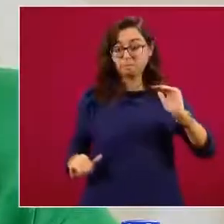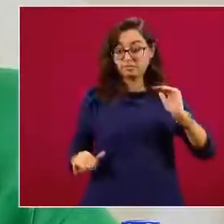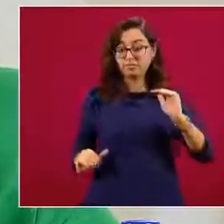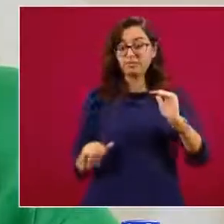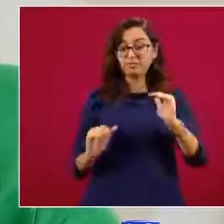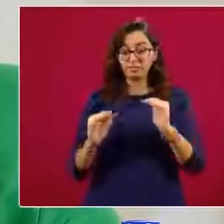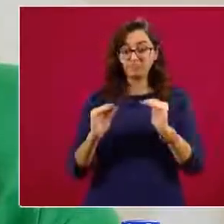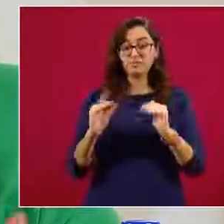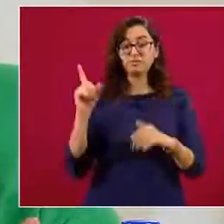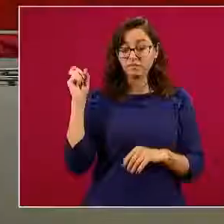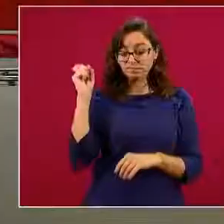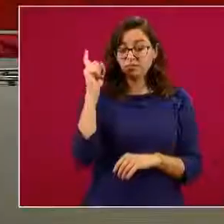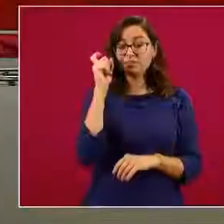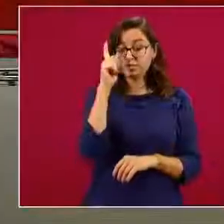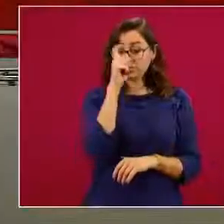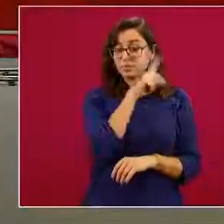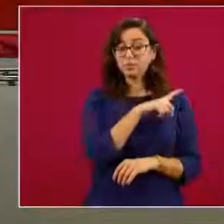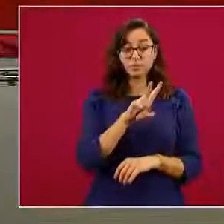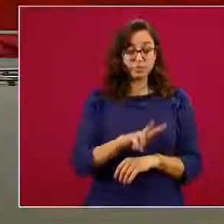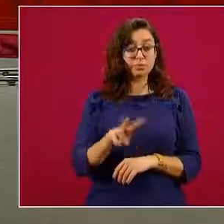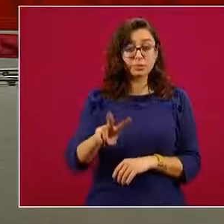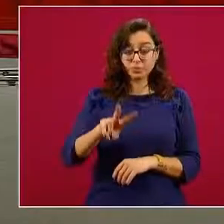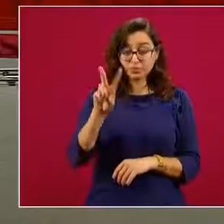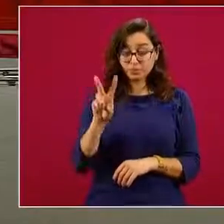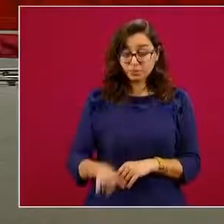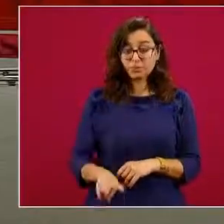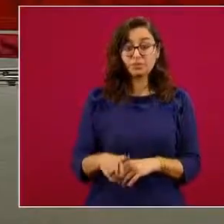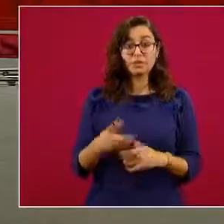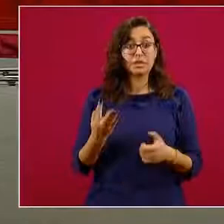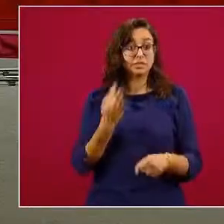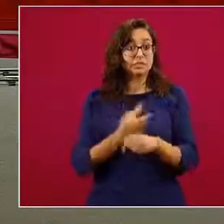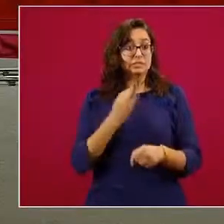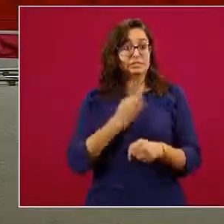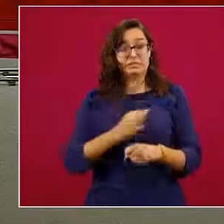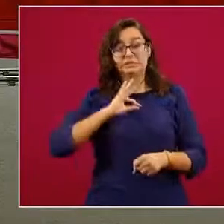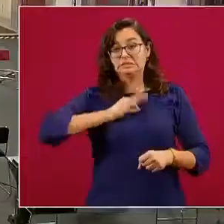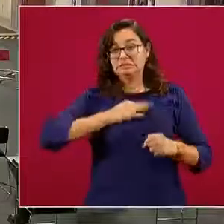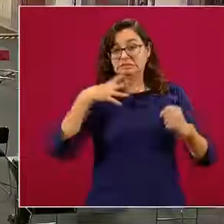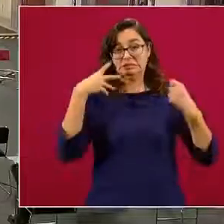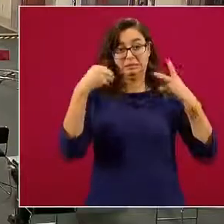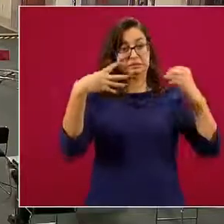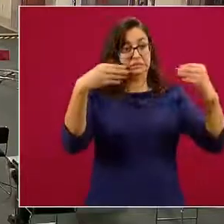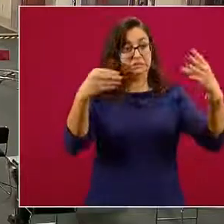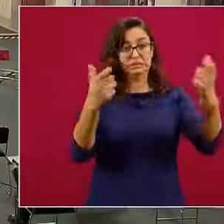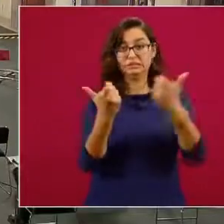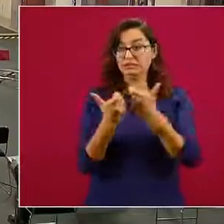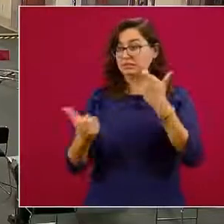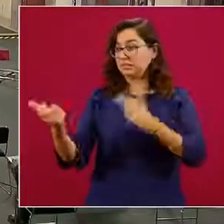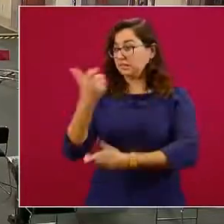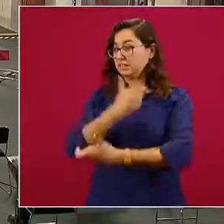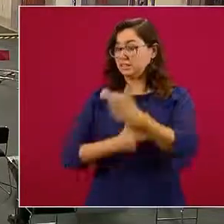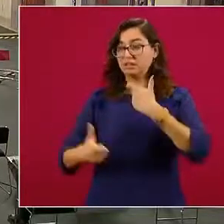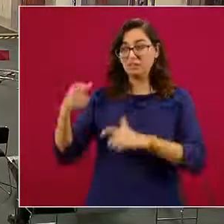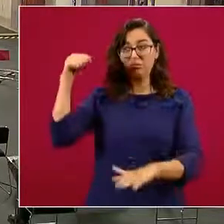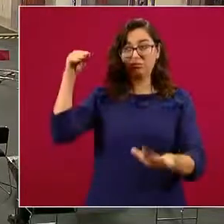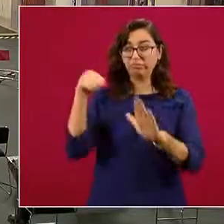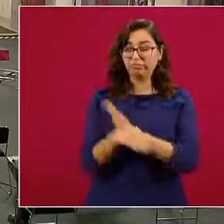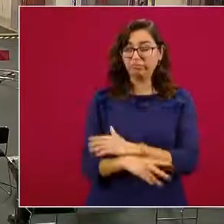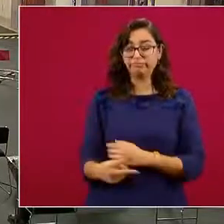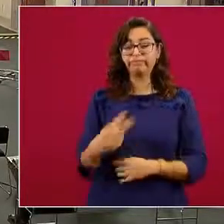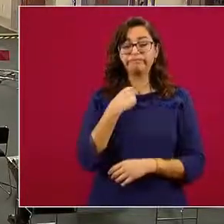difícil y estamos en una crisis económica y sanitaria que no podemos negar, también está en nuestras